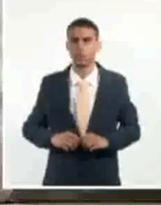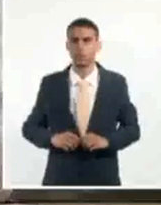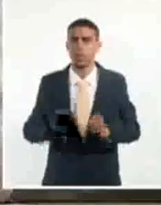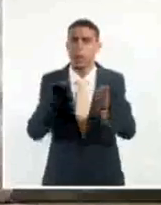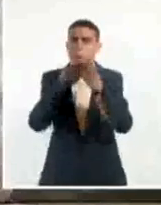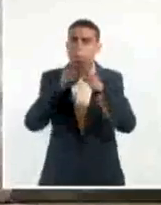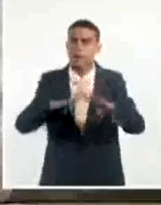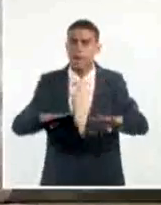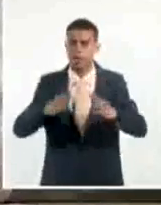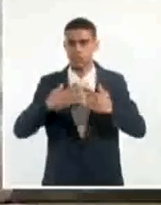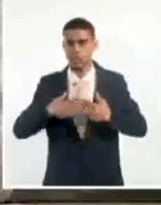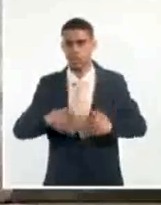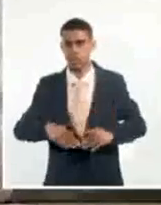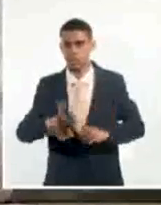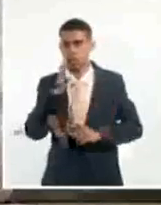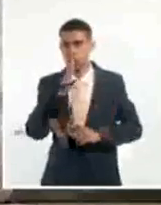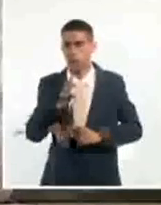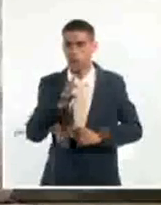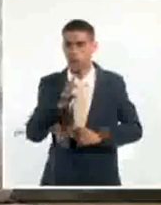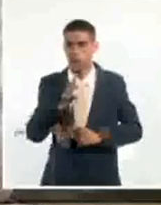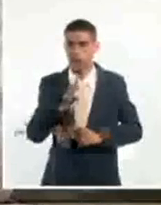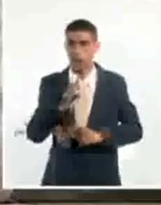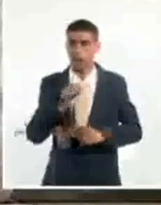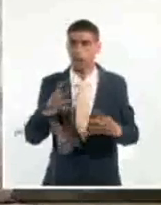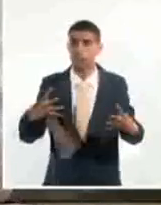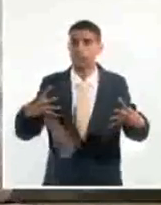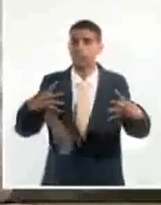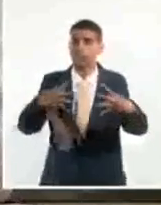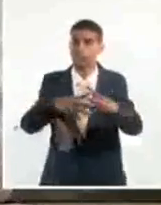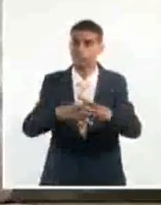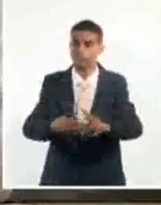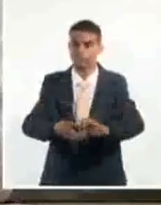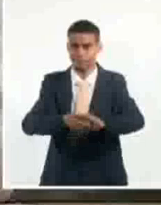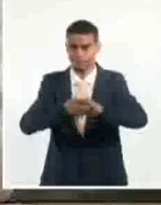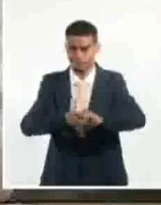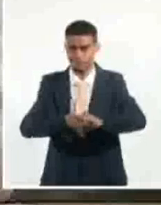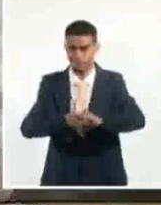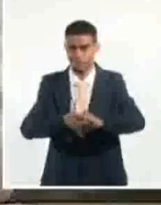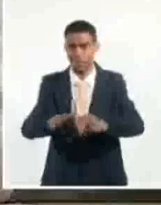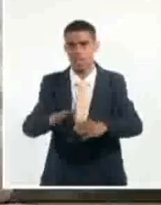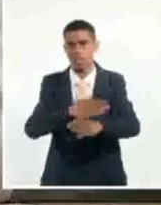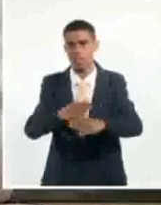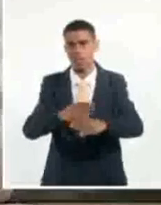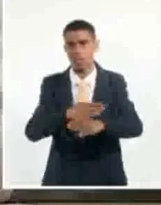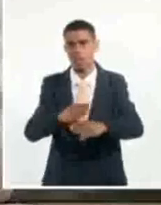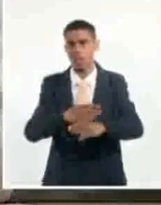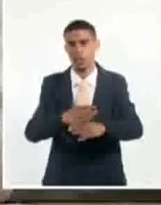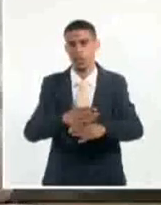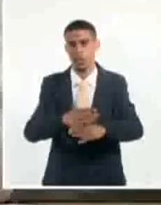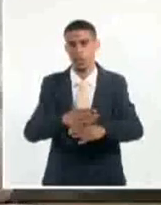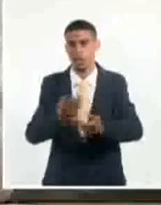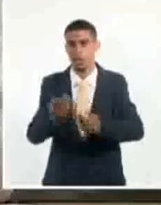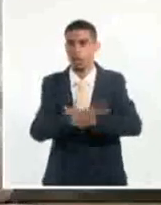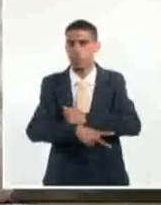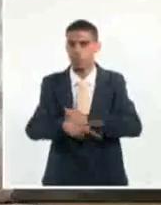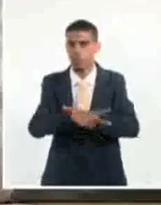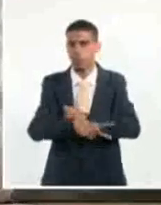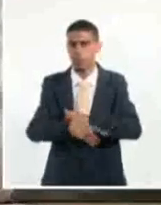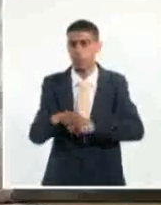tranquilidad ciudadana, respeto, solidaridad entre compatriotas y hacia los otros necesitados del